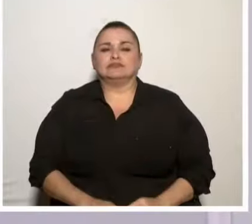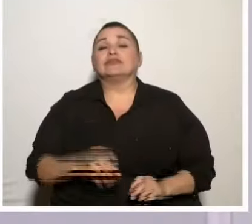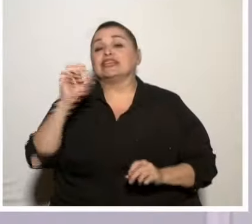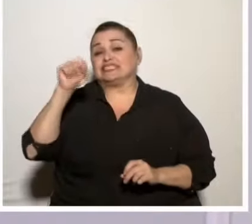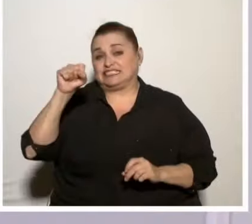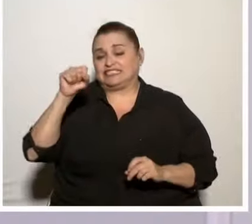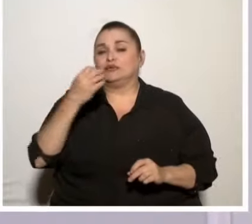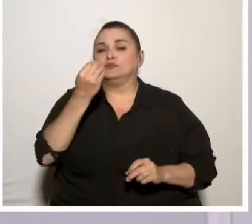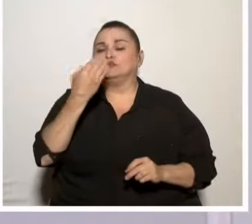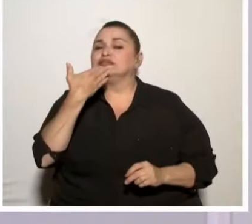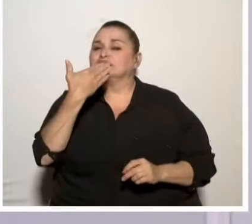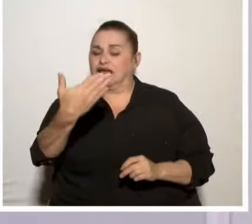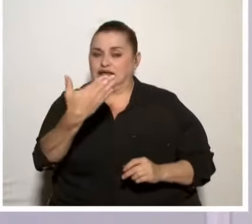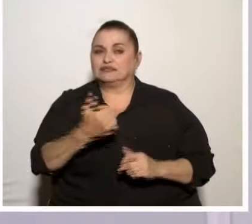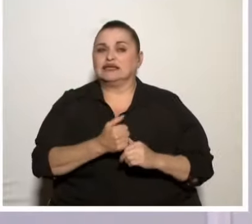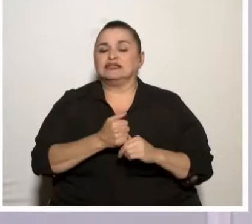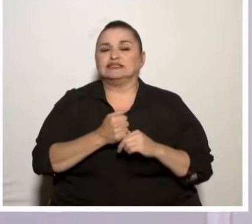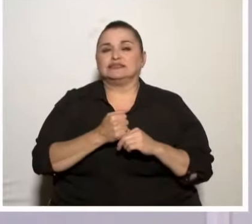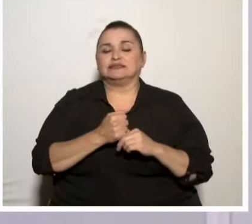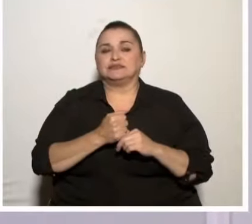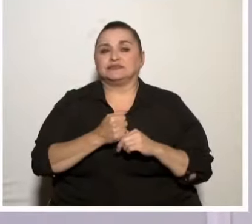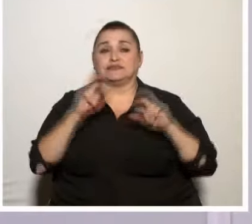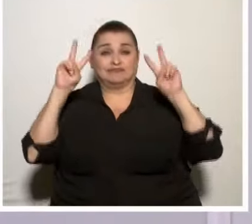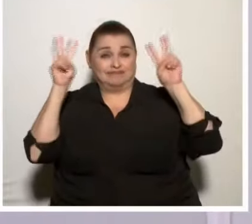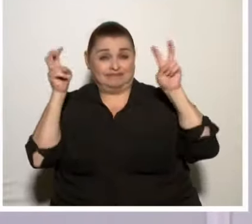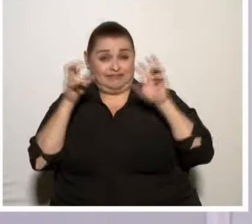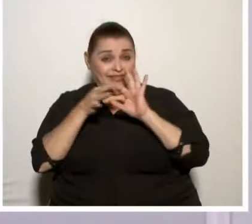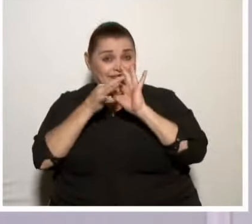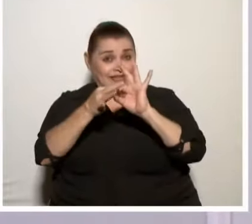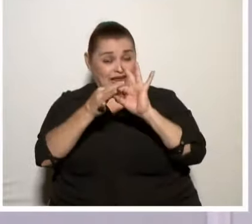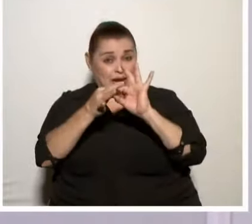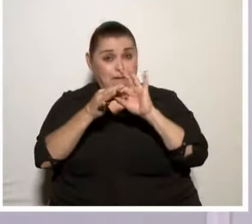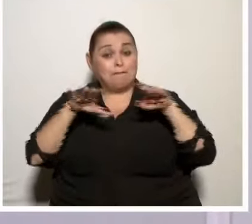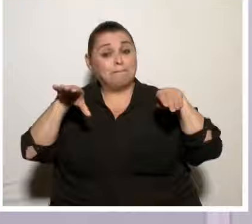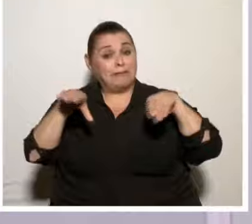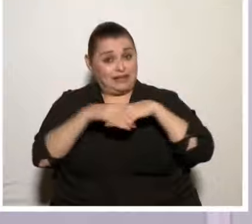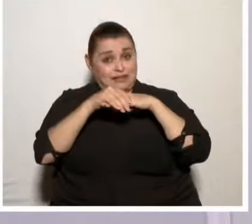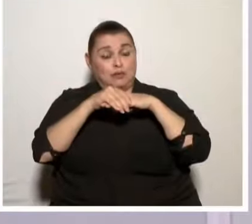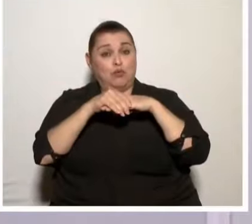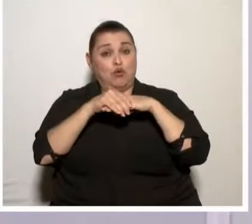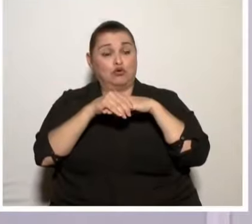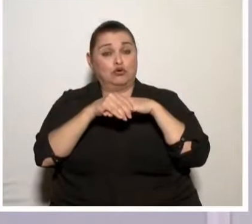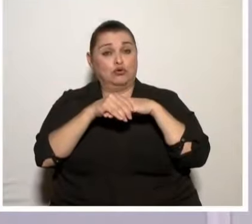Sí, muchas gracias. Sobre el tema del matrimonio